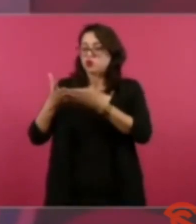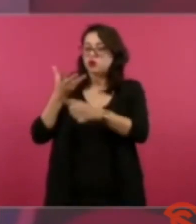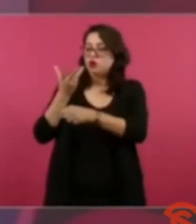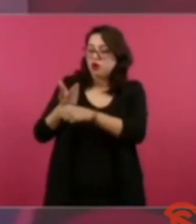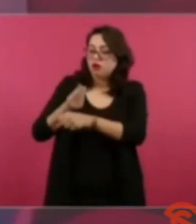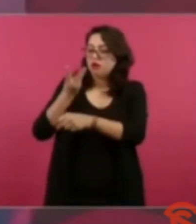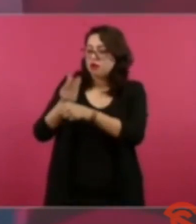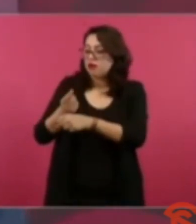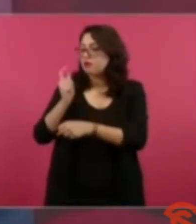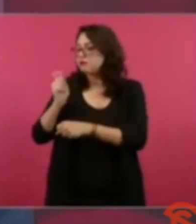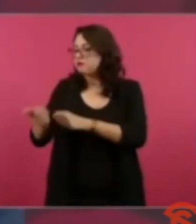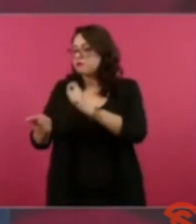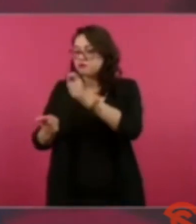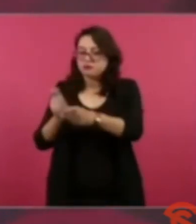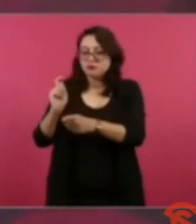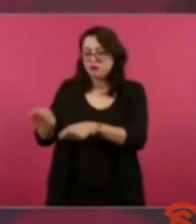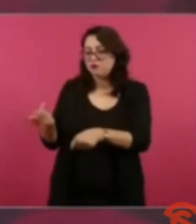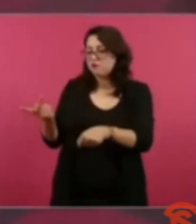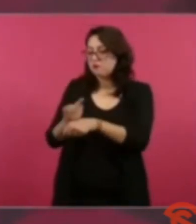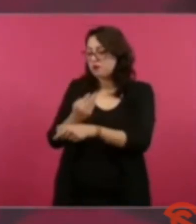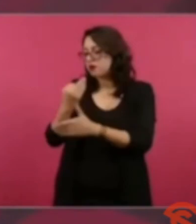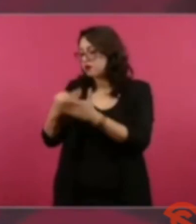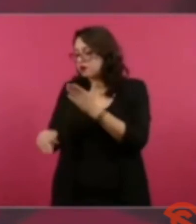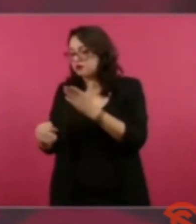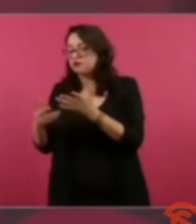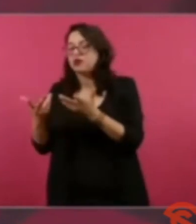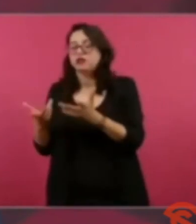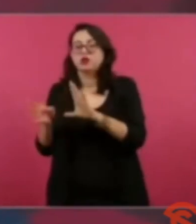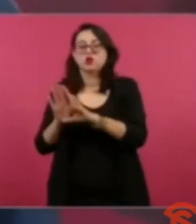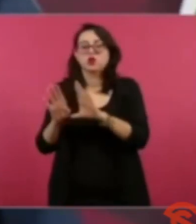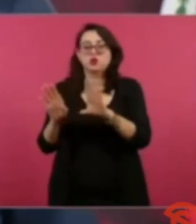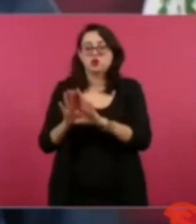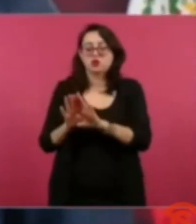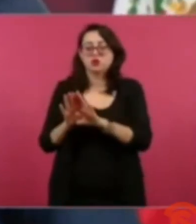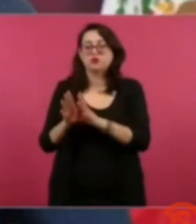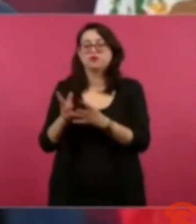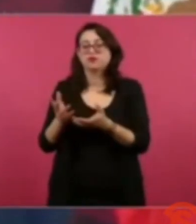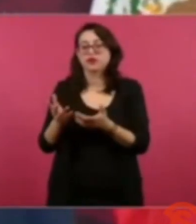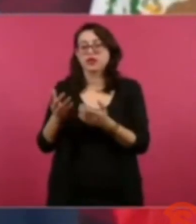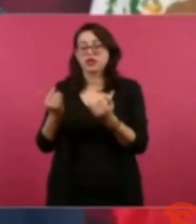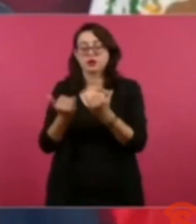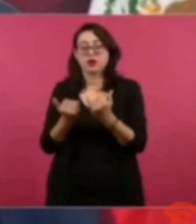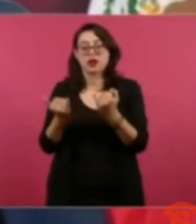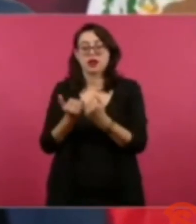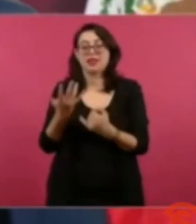estamos revisando los 10 polos de desarrollo.